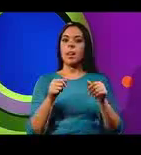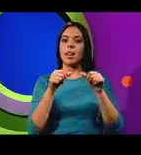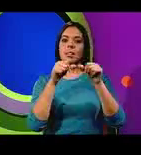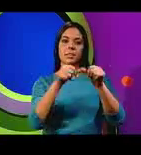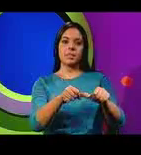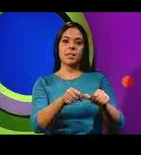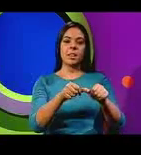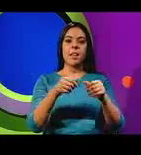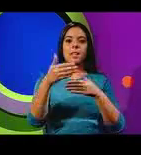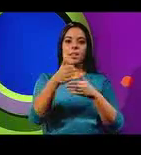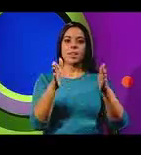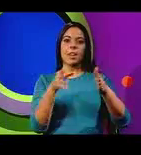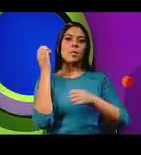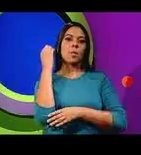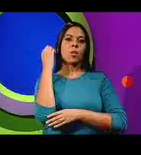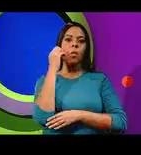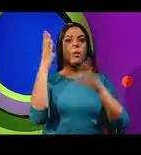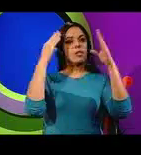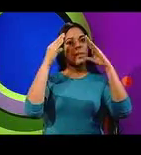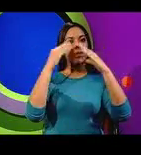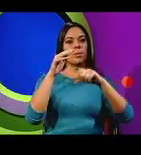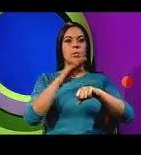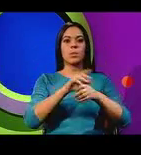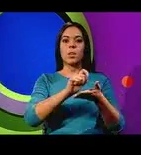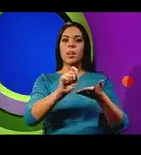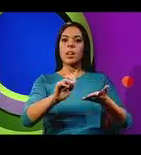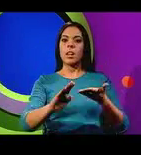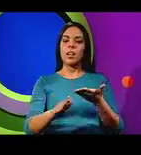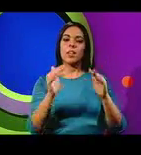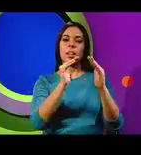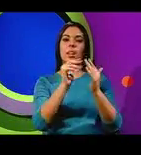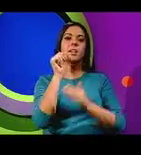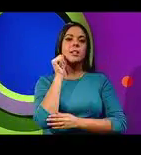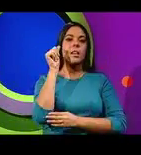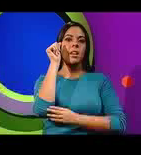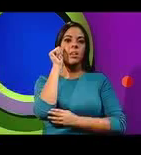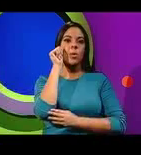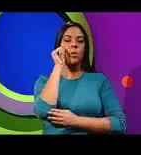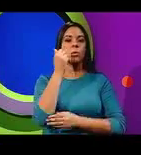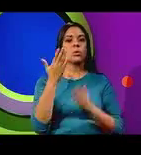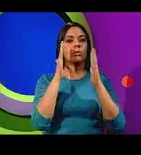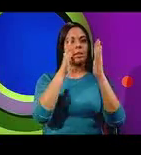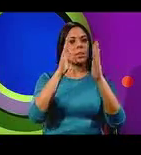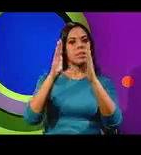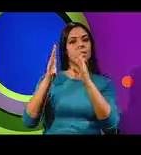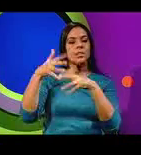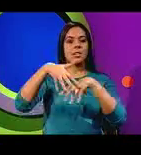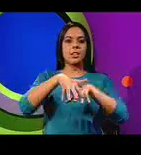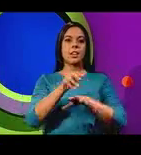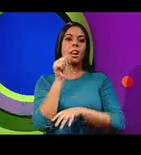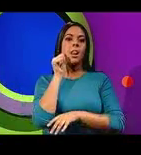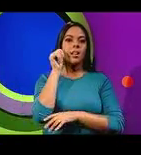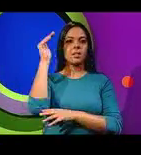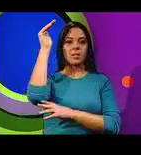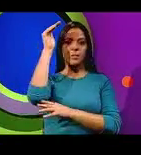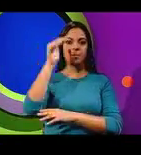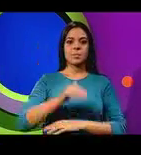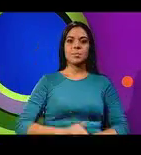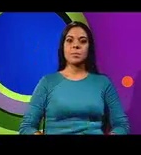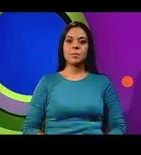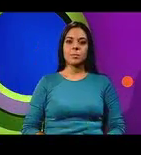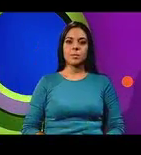en la siguiente cápsula de oro infórmese sobre una academia casa adulto que le ofrece atención integral al adulto